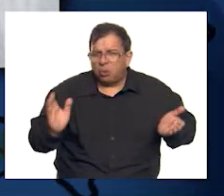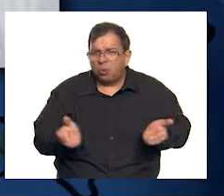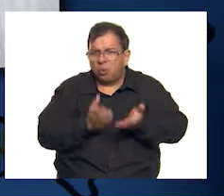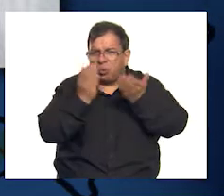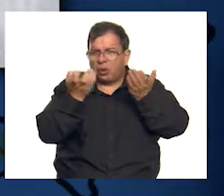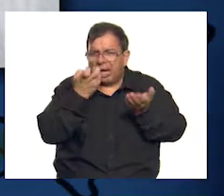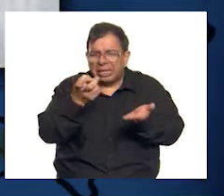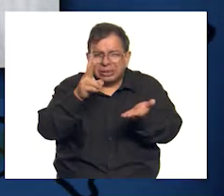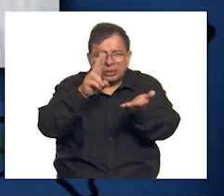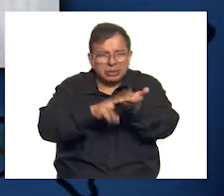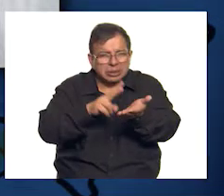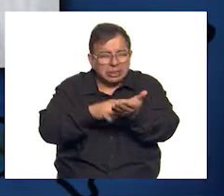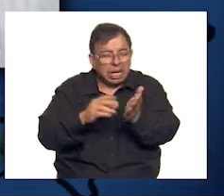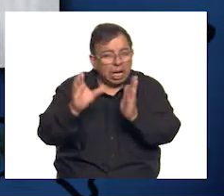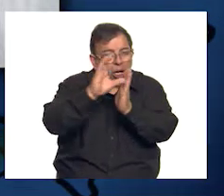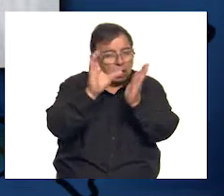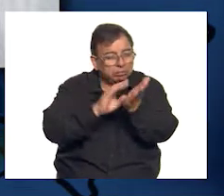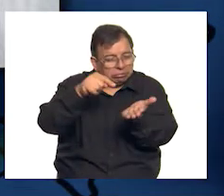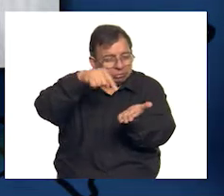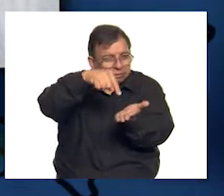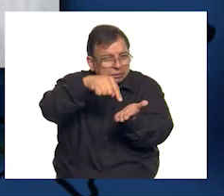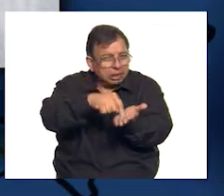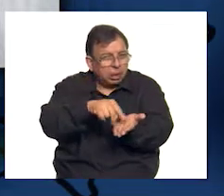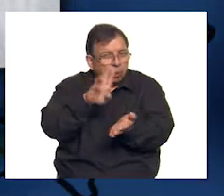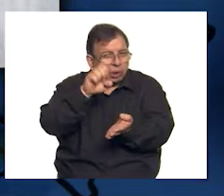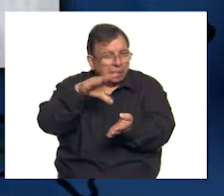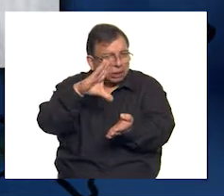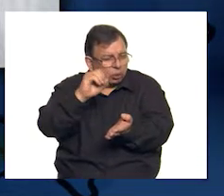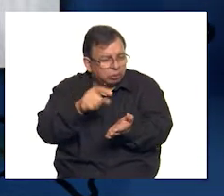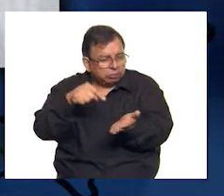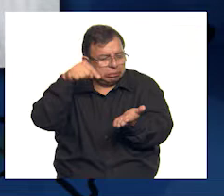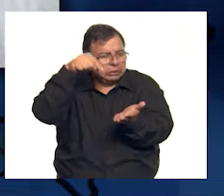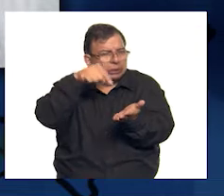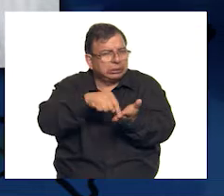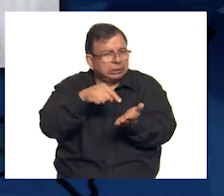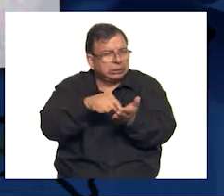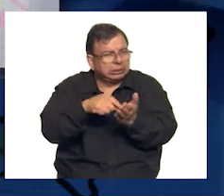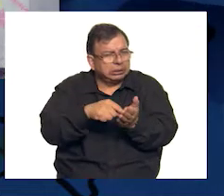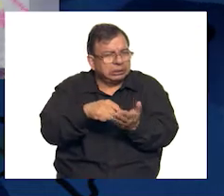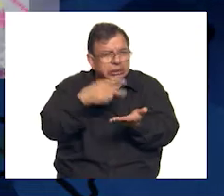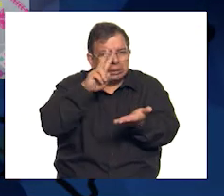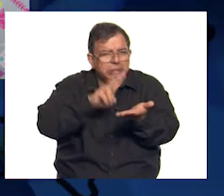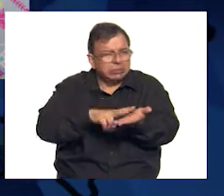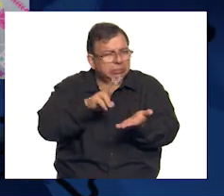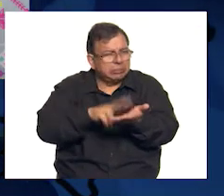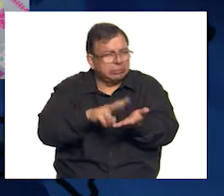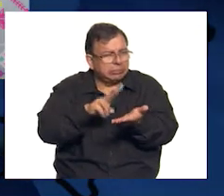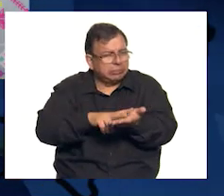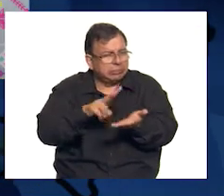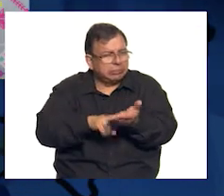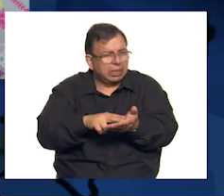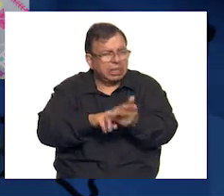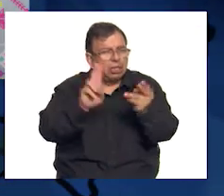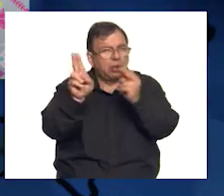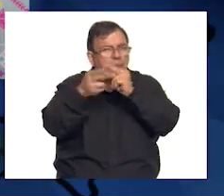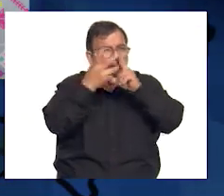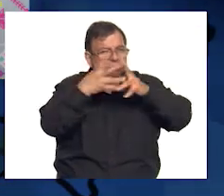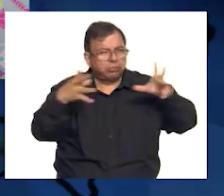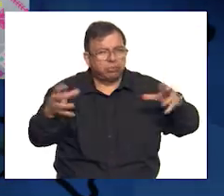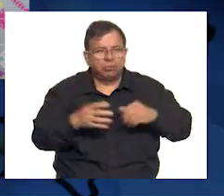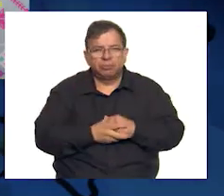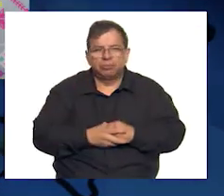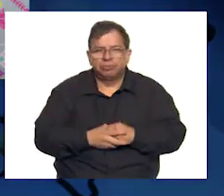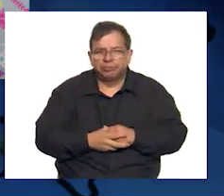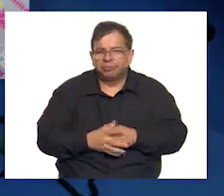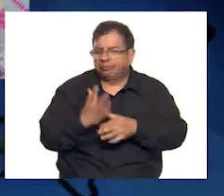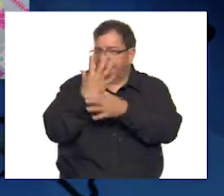esa riqueza que la Constitución mexicana y la UNESCO han reconocido como patrimonio intangible de la humanidad. Fuente: Embris